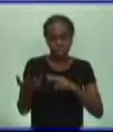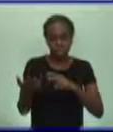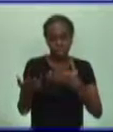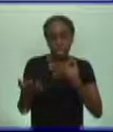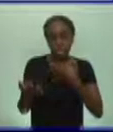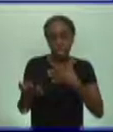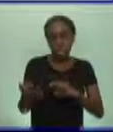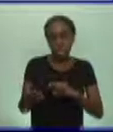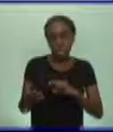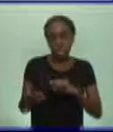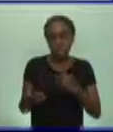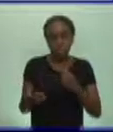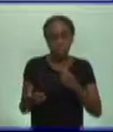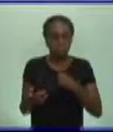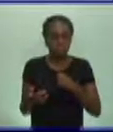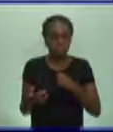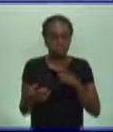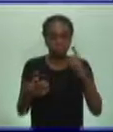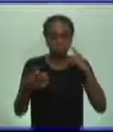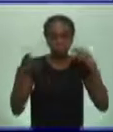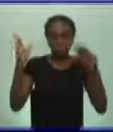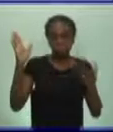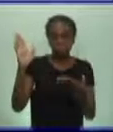ejemplo, se me ocurrió esta: